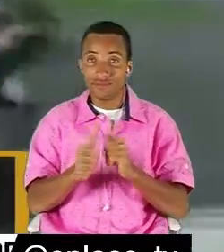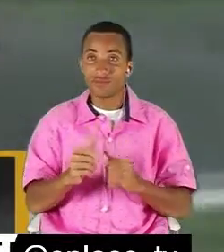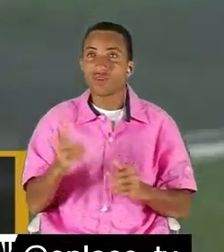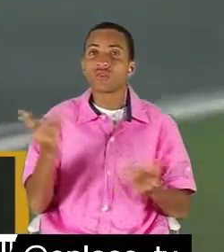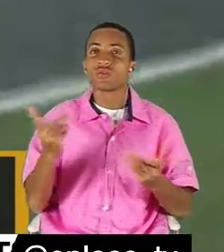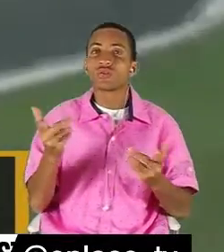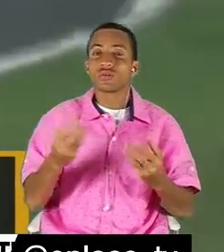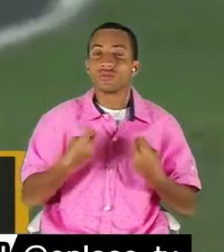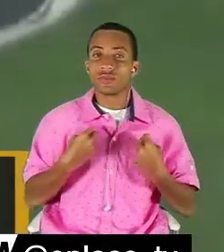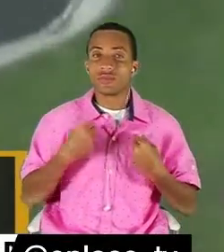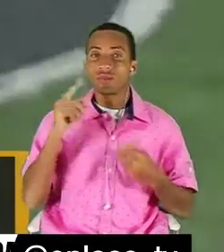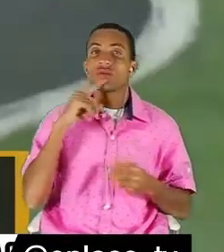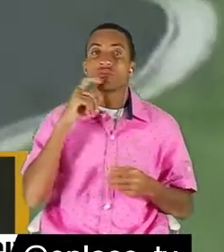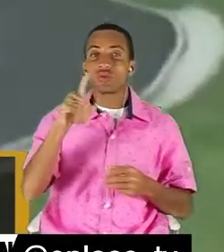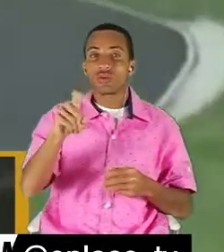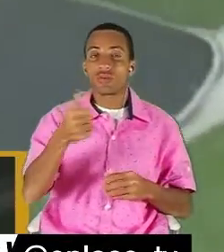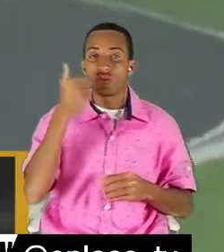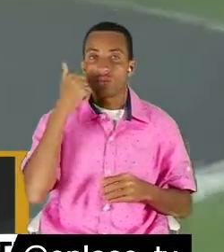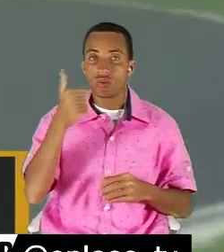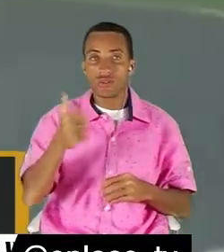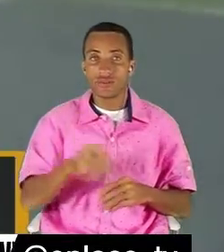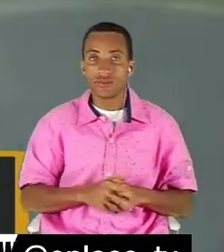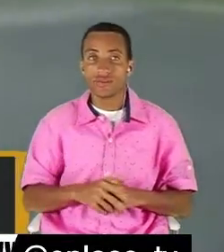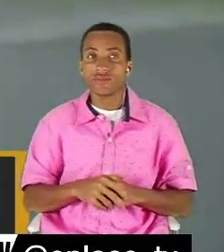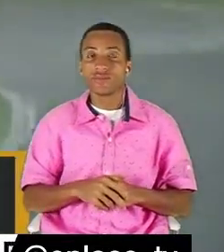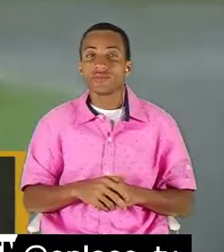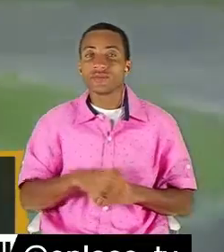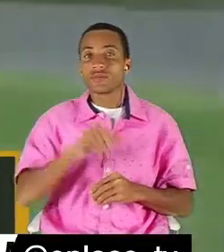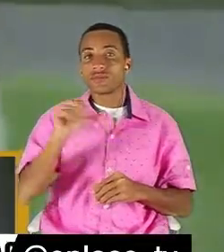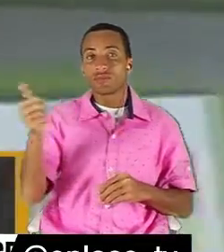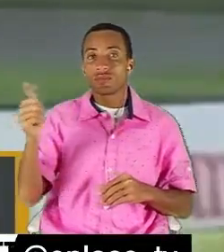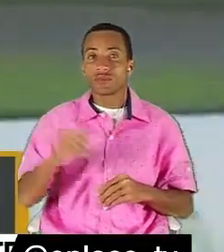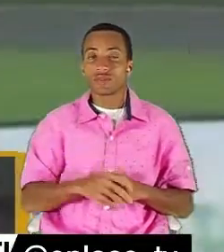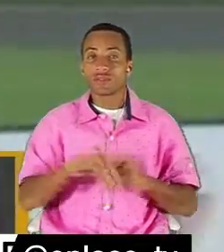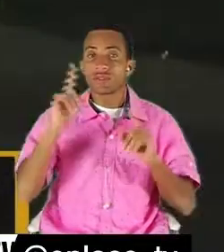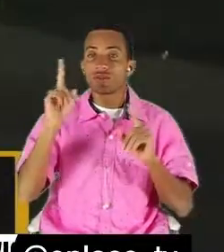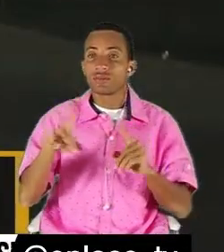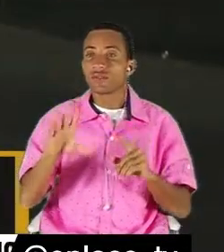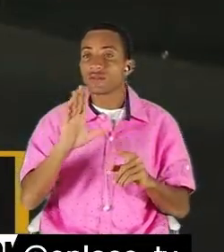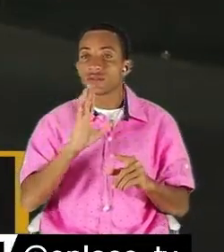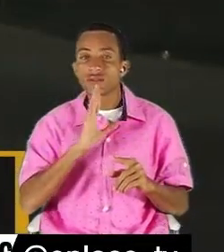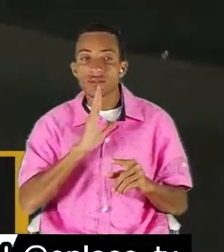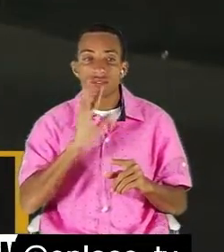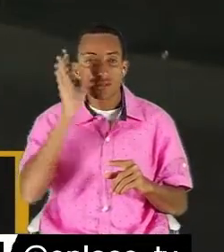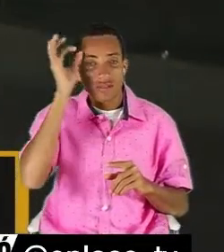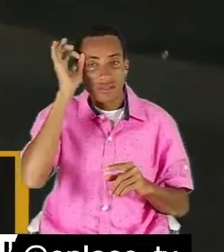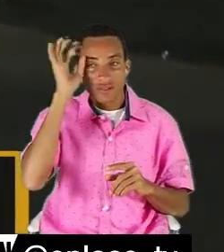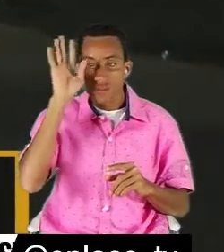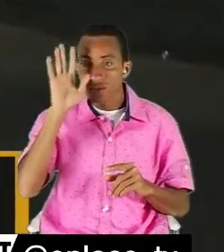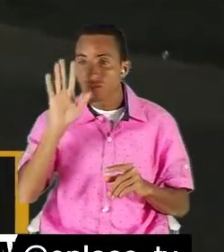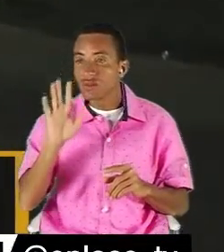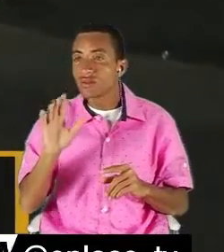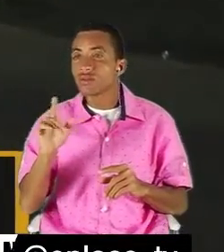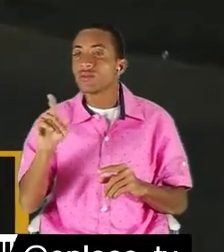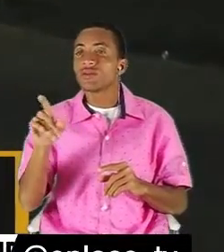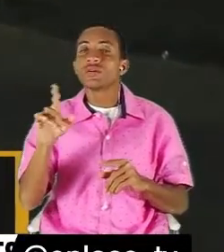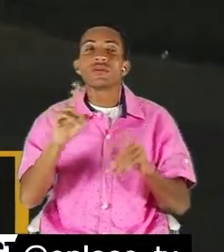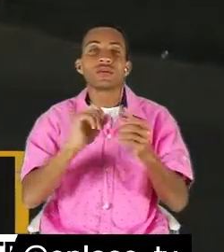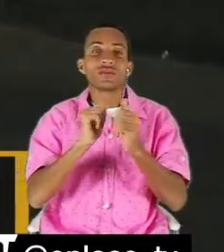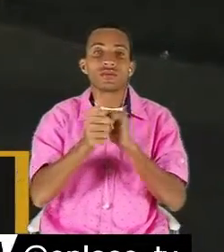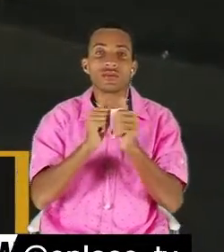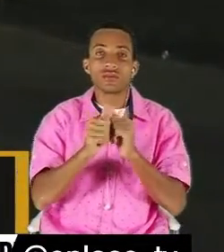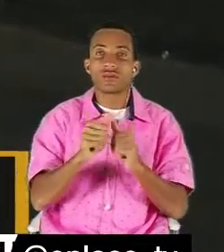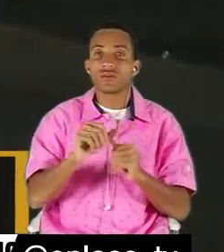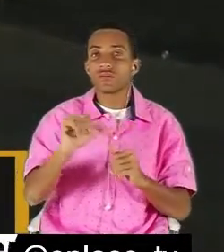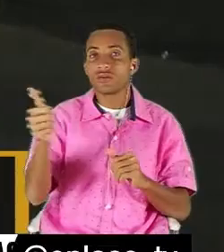es buena deportista. Y en estos momentos están siendo postulados lo que son los deportistas, están buscando que los